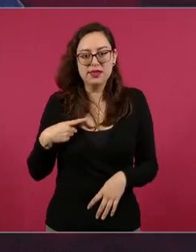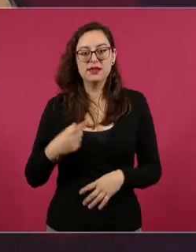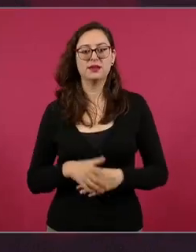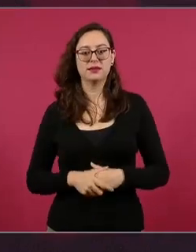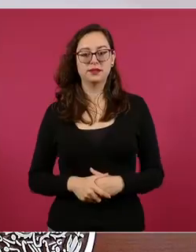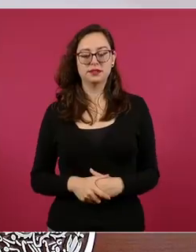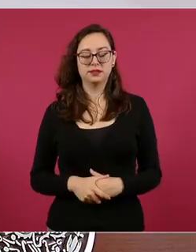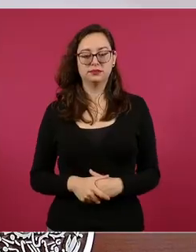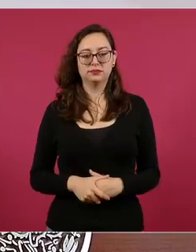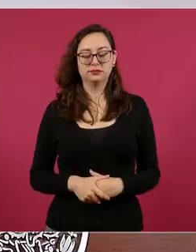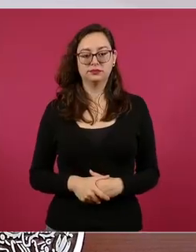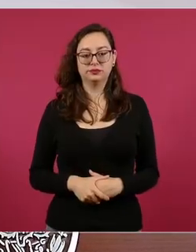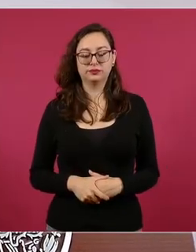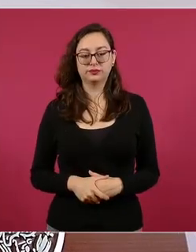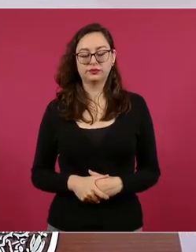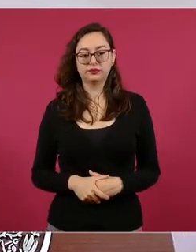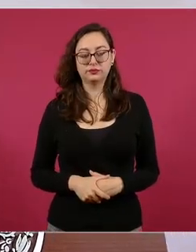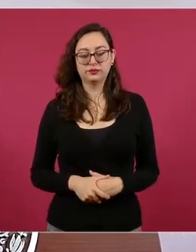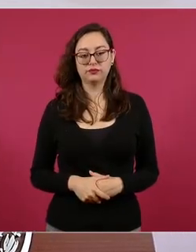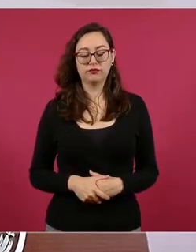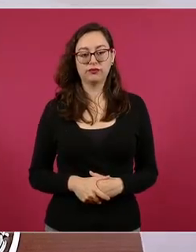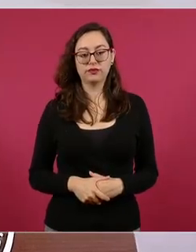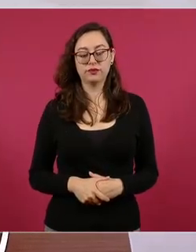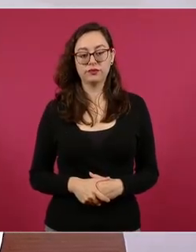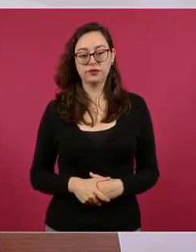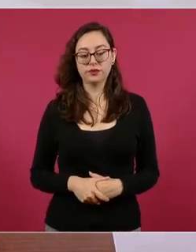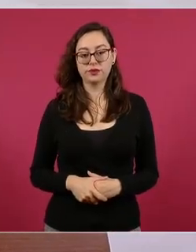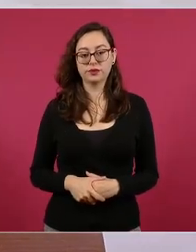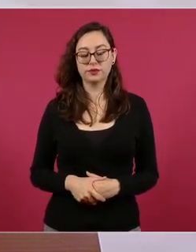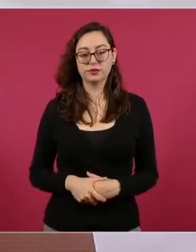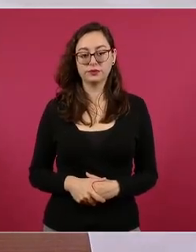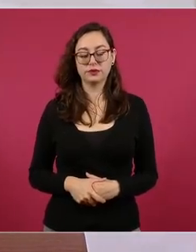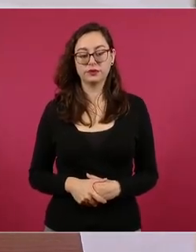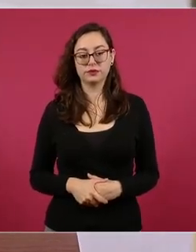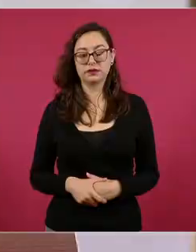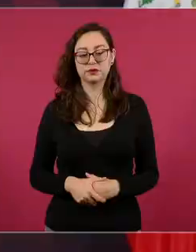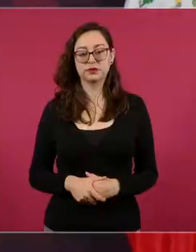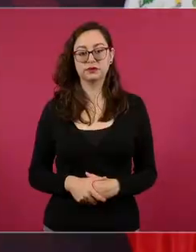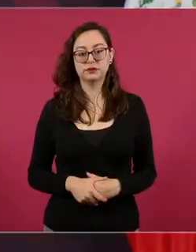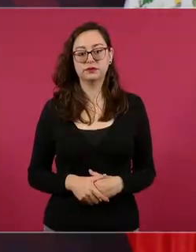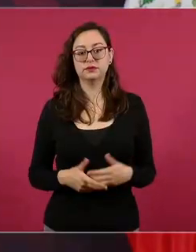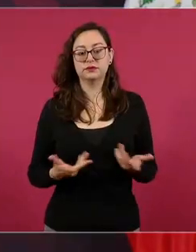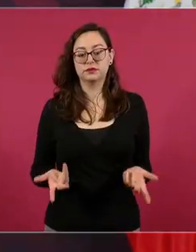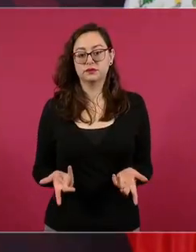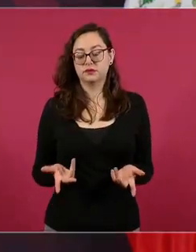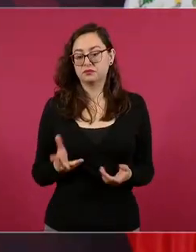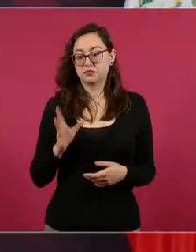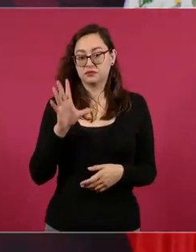De estos 40,000 que ya no están aquí, ya hay 8,000